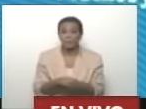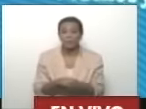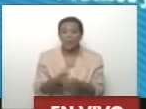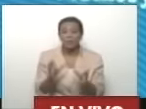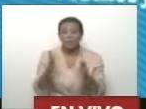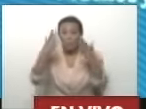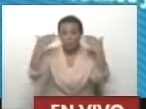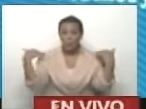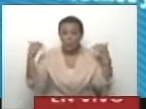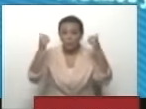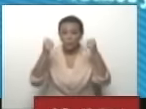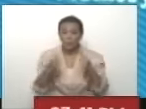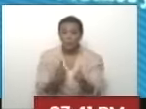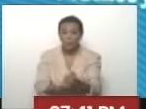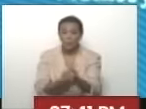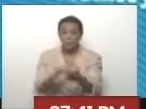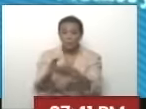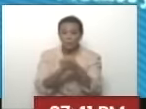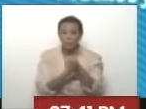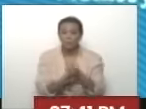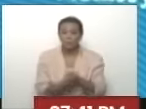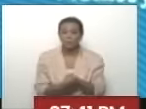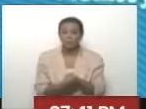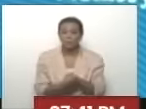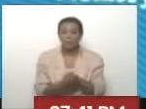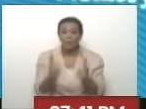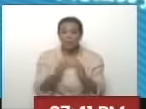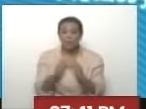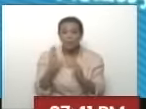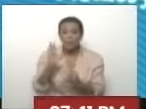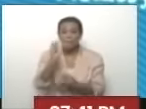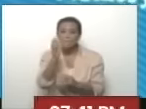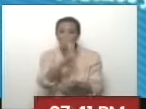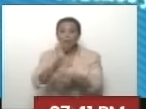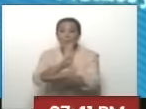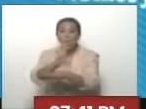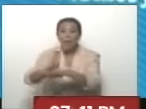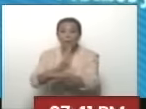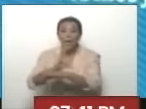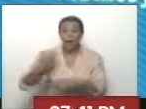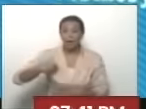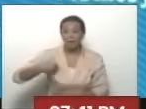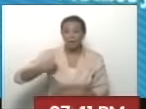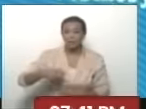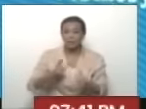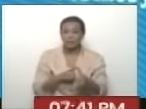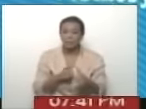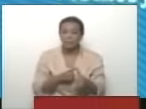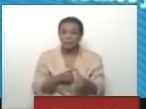Barbuda, hermana nuestra del Caribe, Antigua y Barbuda. Argentina,